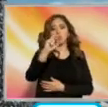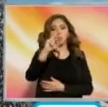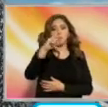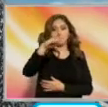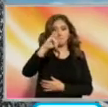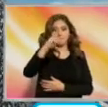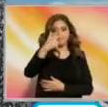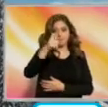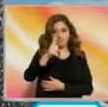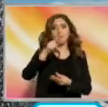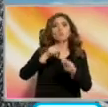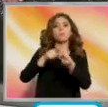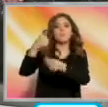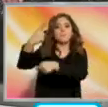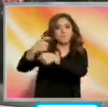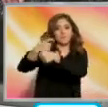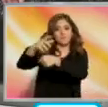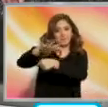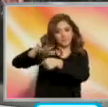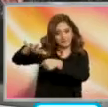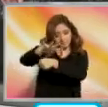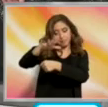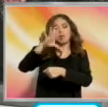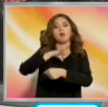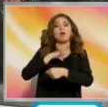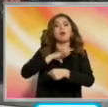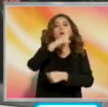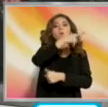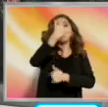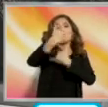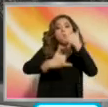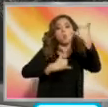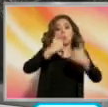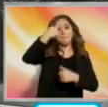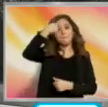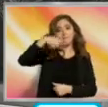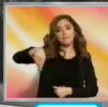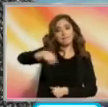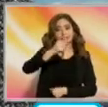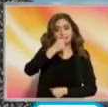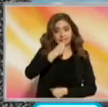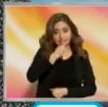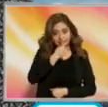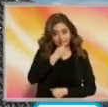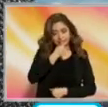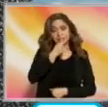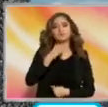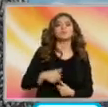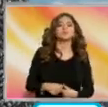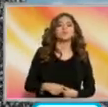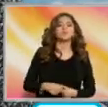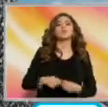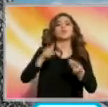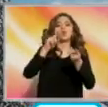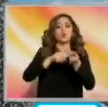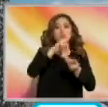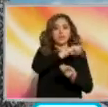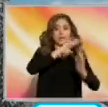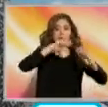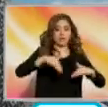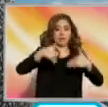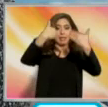la primera sección, con juegos infantiles, que es un espacio que está atrás de la Casa